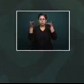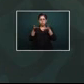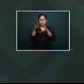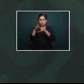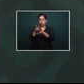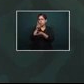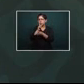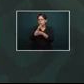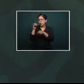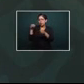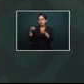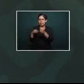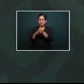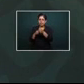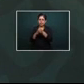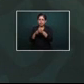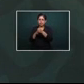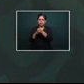clandestino,